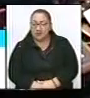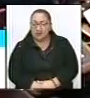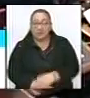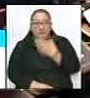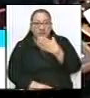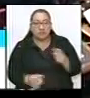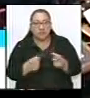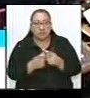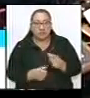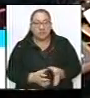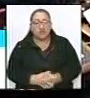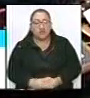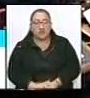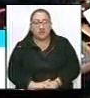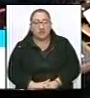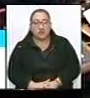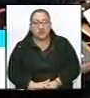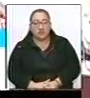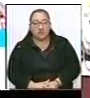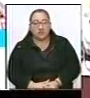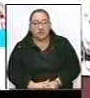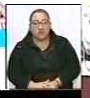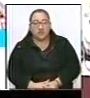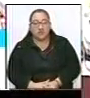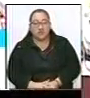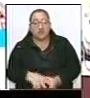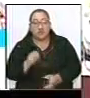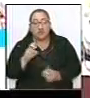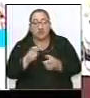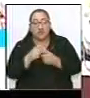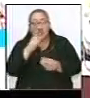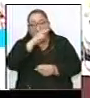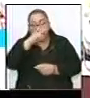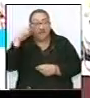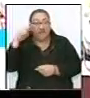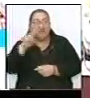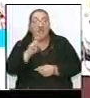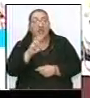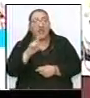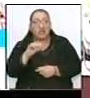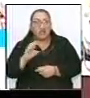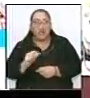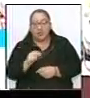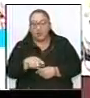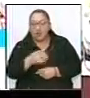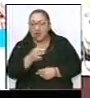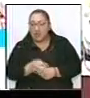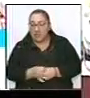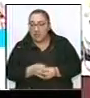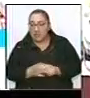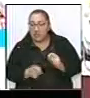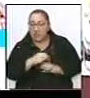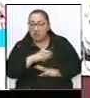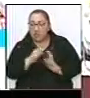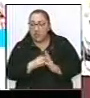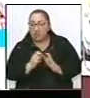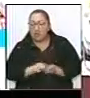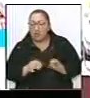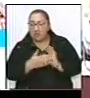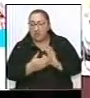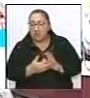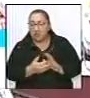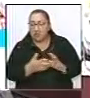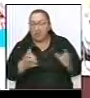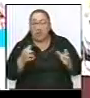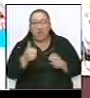Muchas gracias, congresista. Muy bien lo mencionó el congresista Velázquez. Obviamente, ese es uno de los proyectos presentados por la Alianza por el